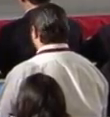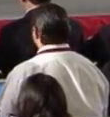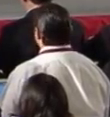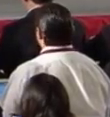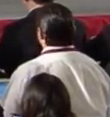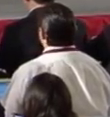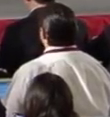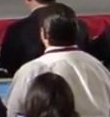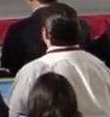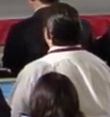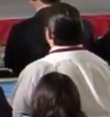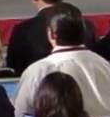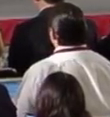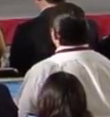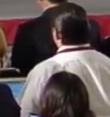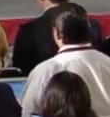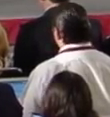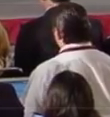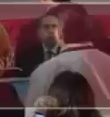acepta